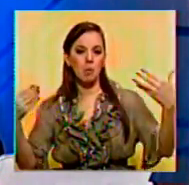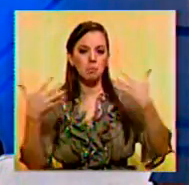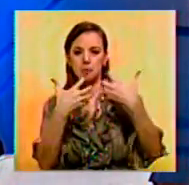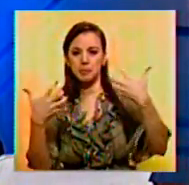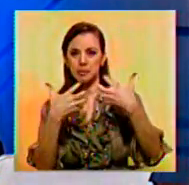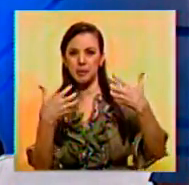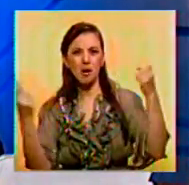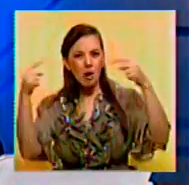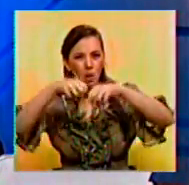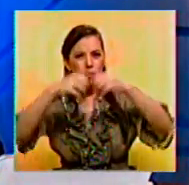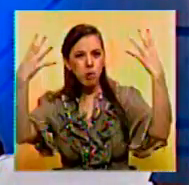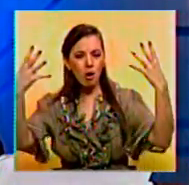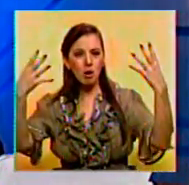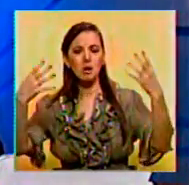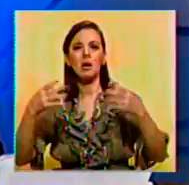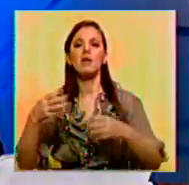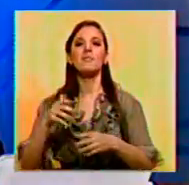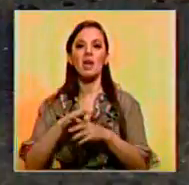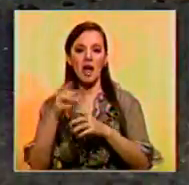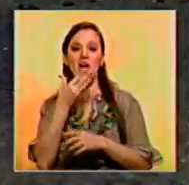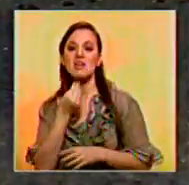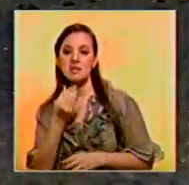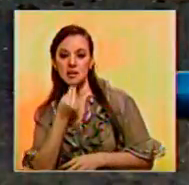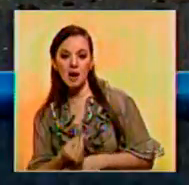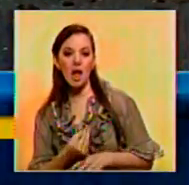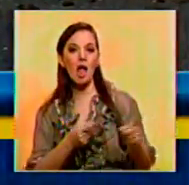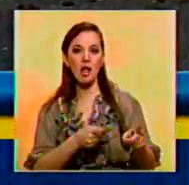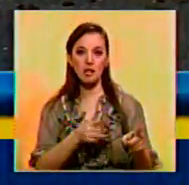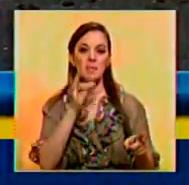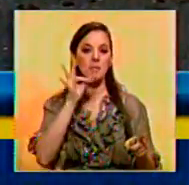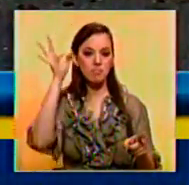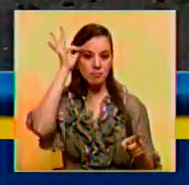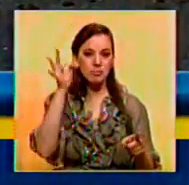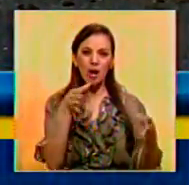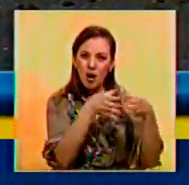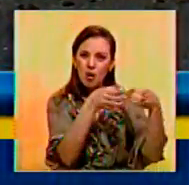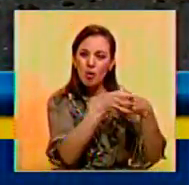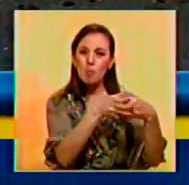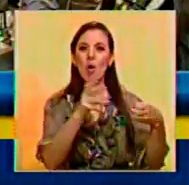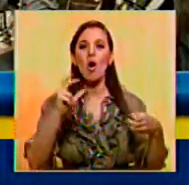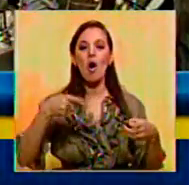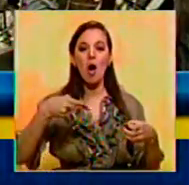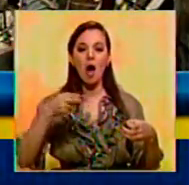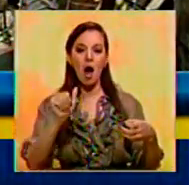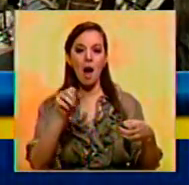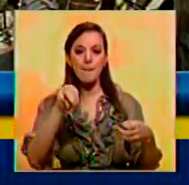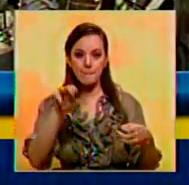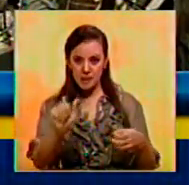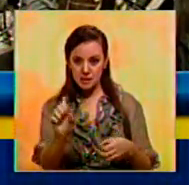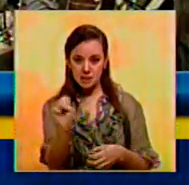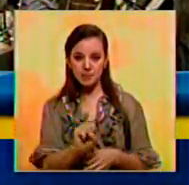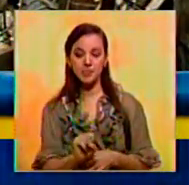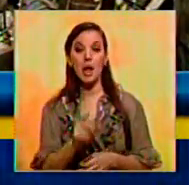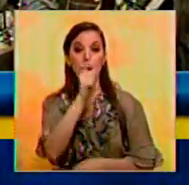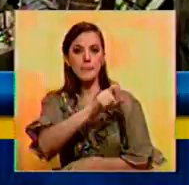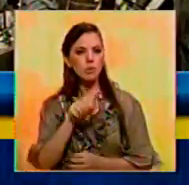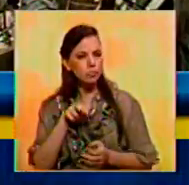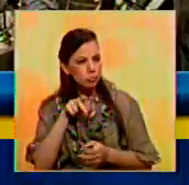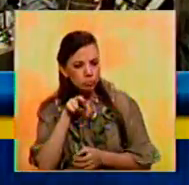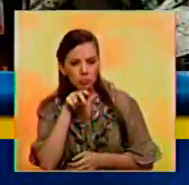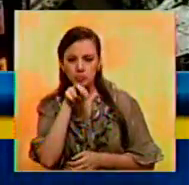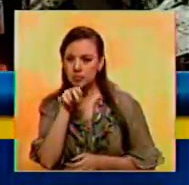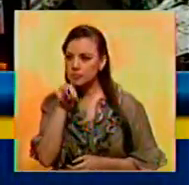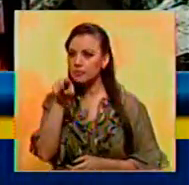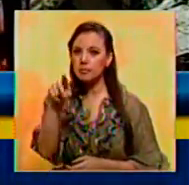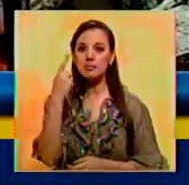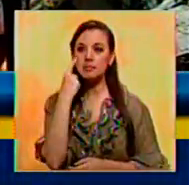jamás tras 50 días de bombardeo los habitantes de gaza se acercaron este miércoles a las zonas afectadas por los ataques para conocer la